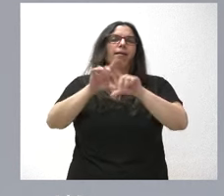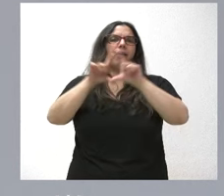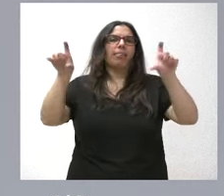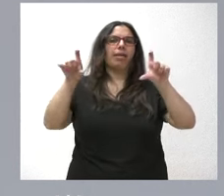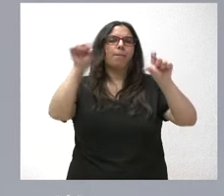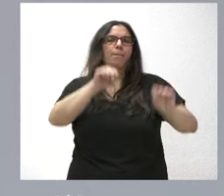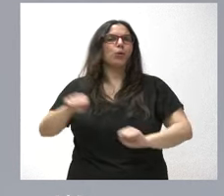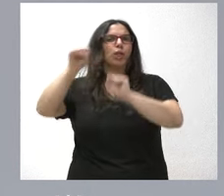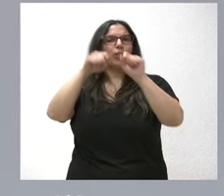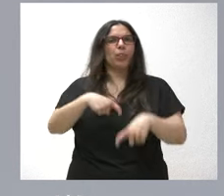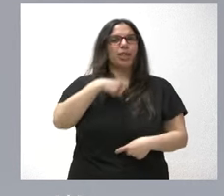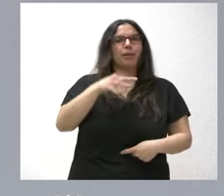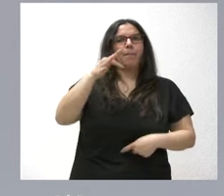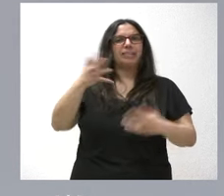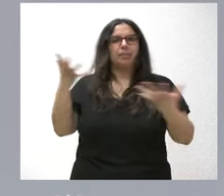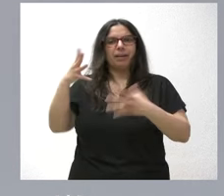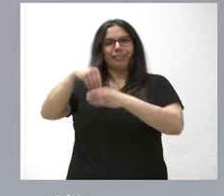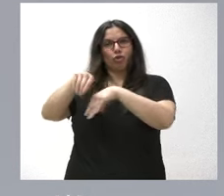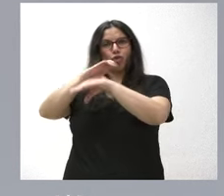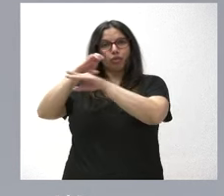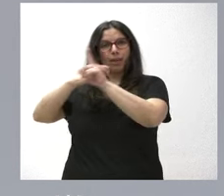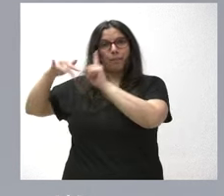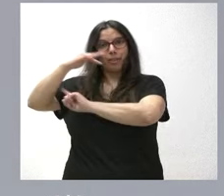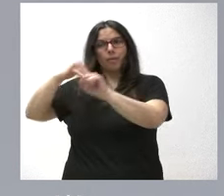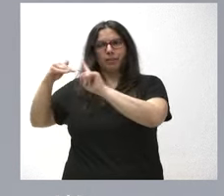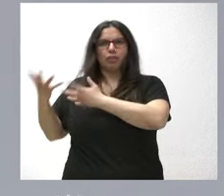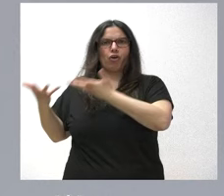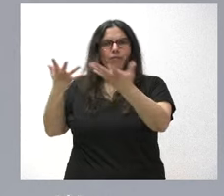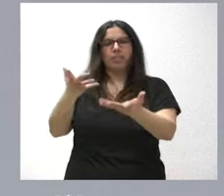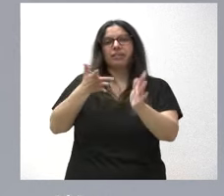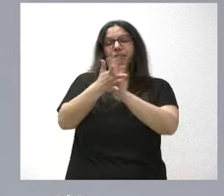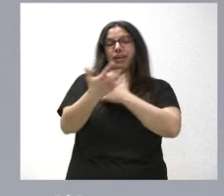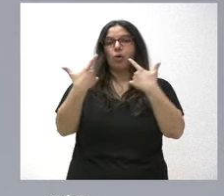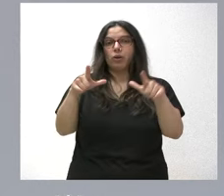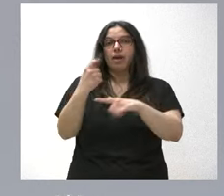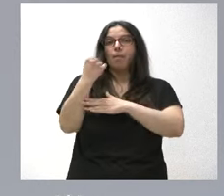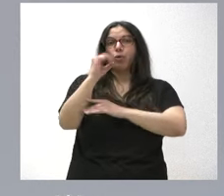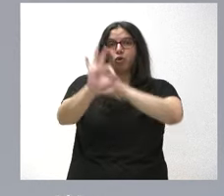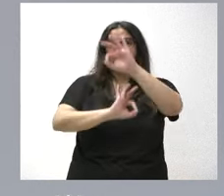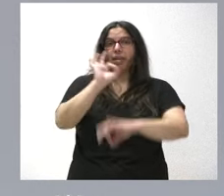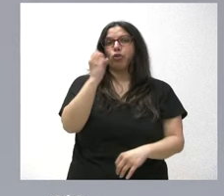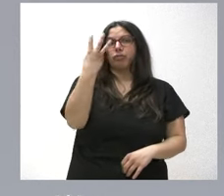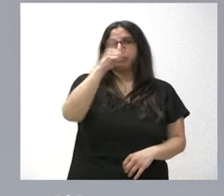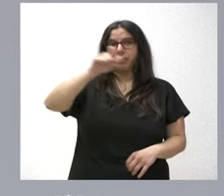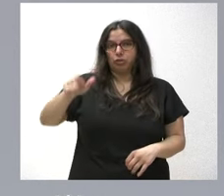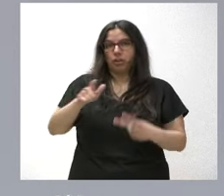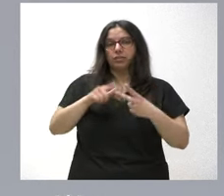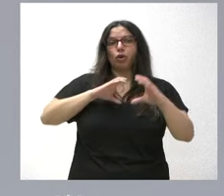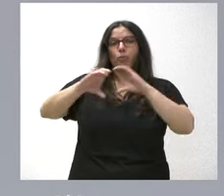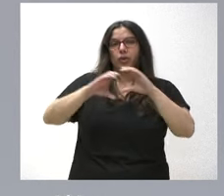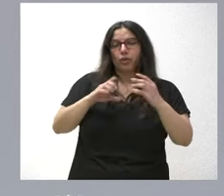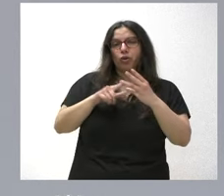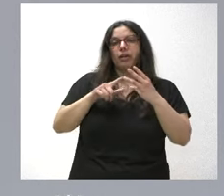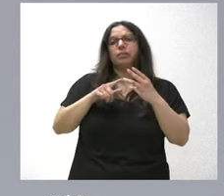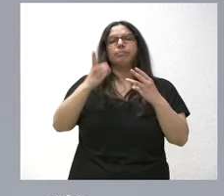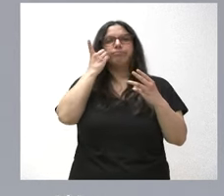de la Consejería de Medio Ambiente, básicamente 3 personas en la unidad de apoyo logístico, comunicaciones, repetidor